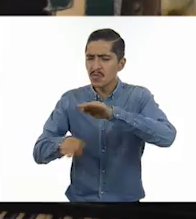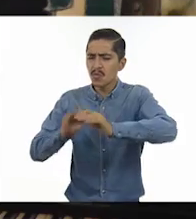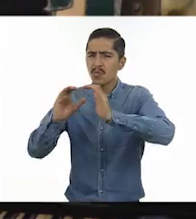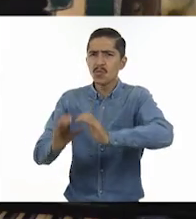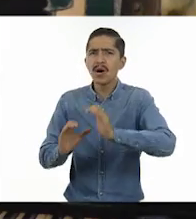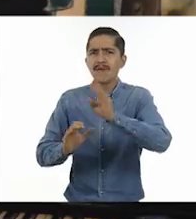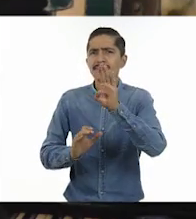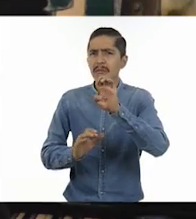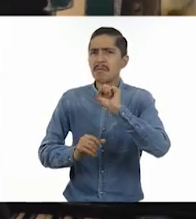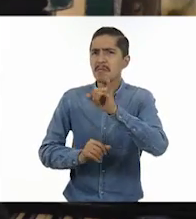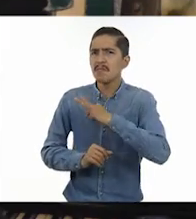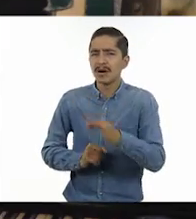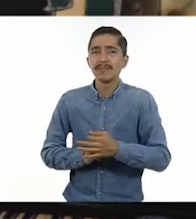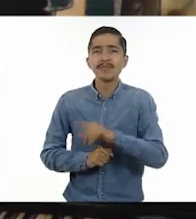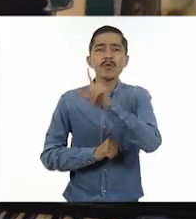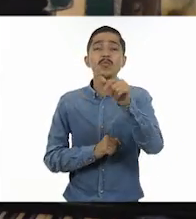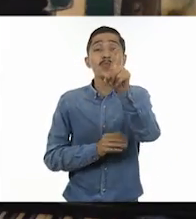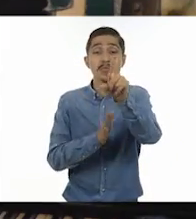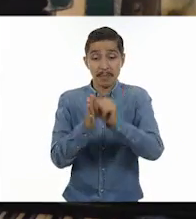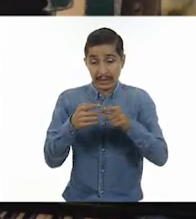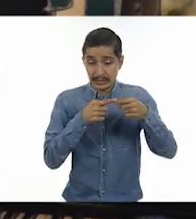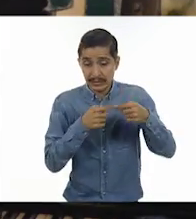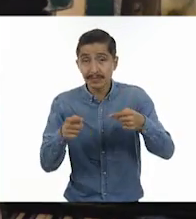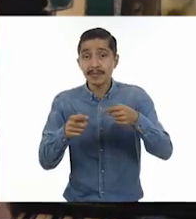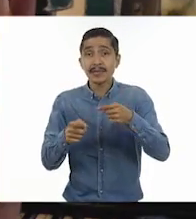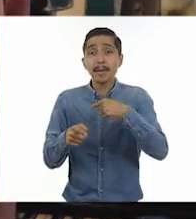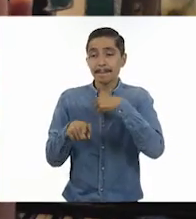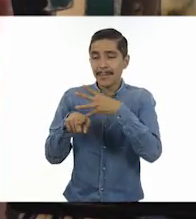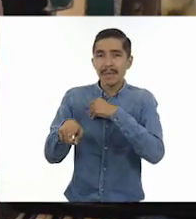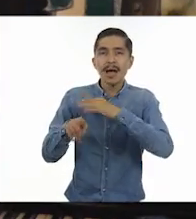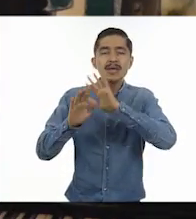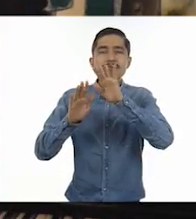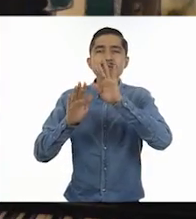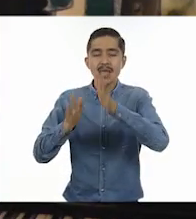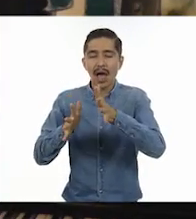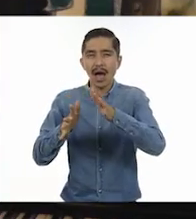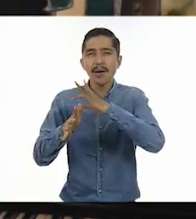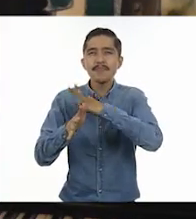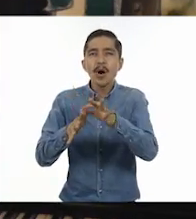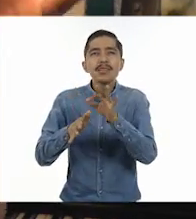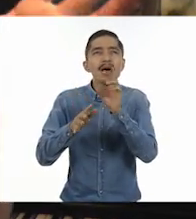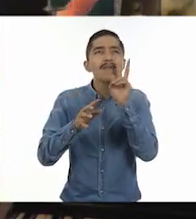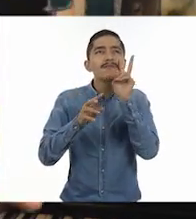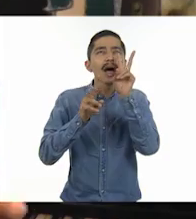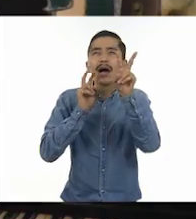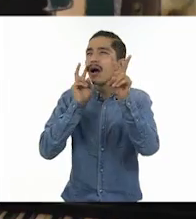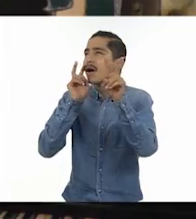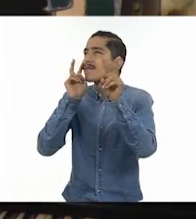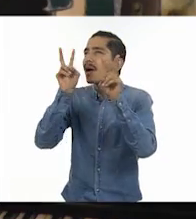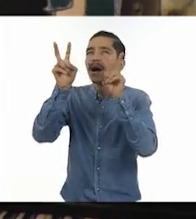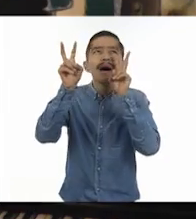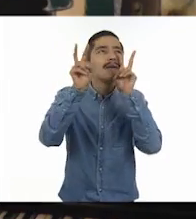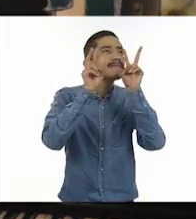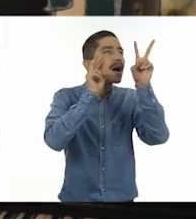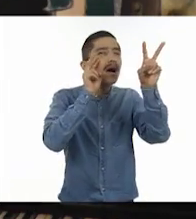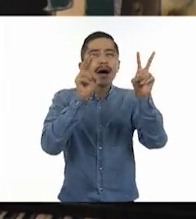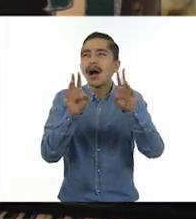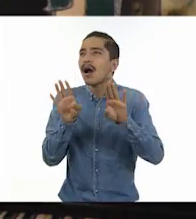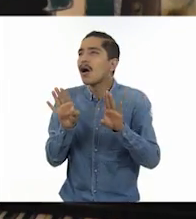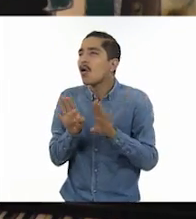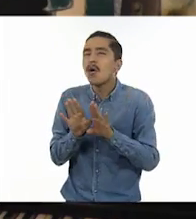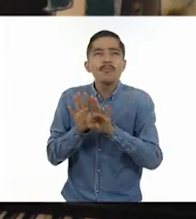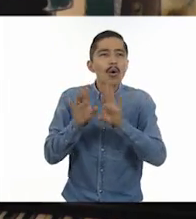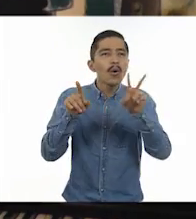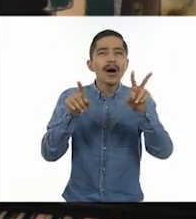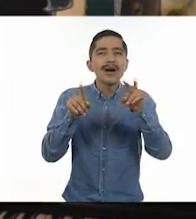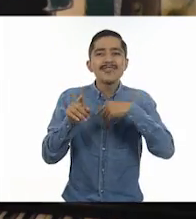de bebés. Después del primer mes, cuando mi hijo ya empezaba a enfocar y a definir todas las líneas que hay a su alrededor,